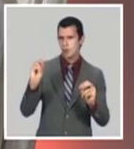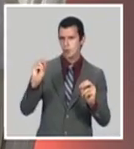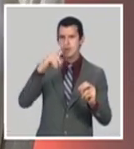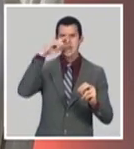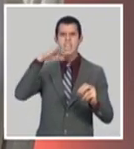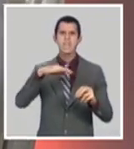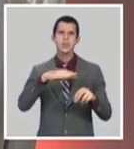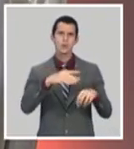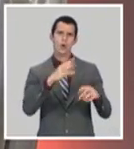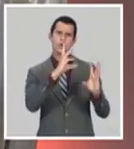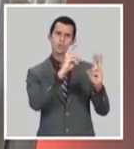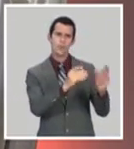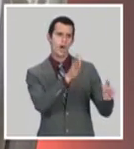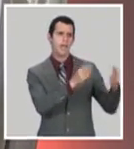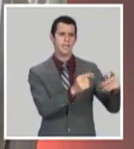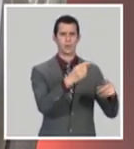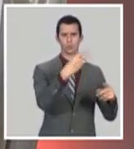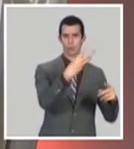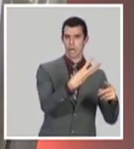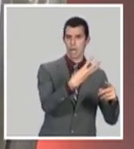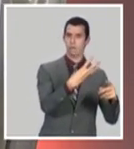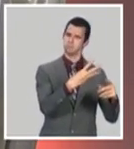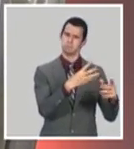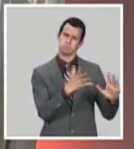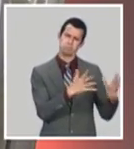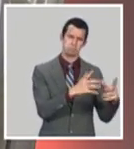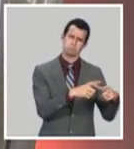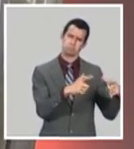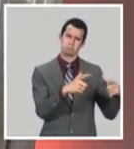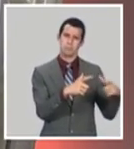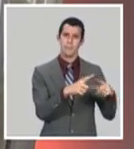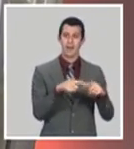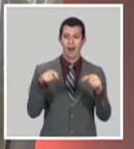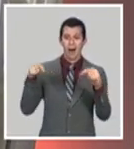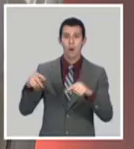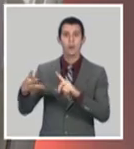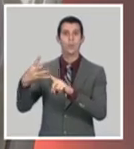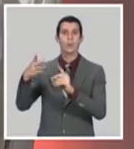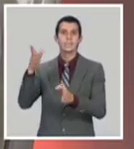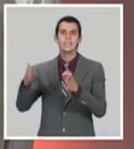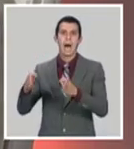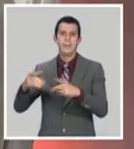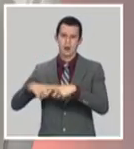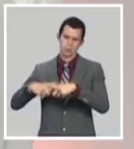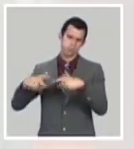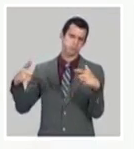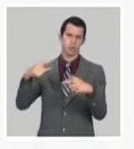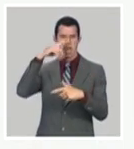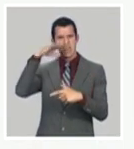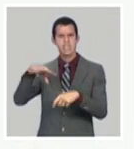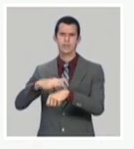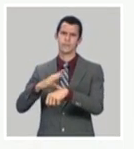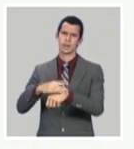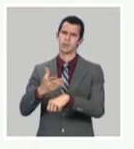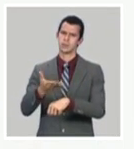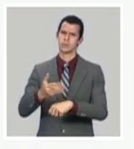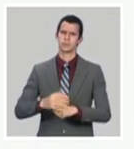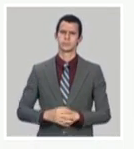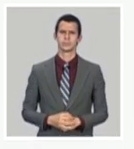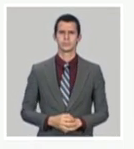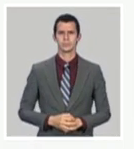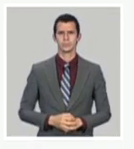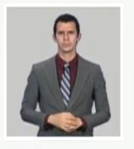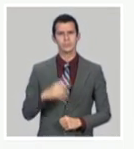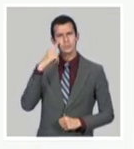representan en la situación del país. Y ahí lo vemos, hay una gráfica que se ilustra muy bien cuando uno habla a veces de meseta. Bueno,